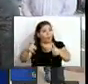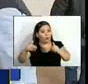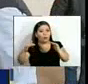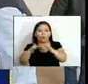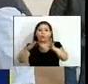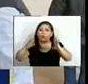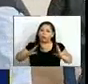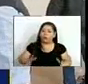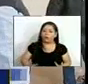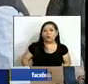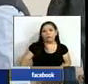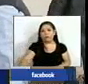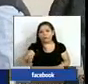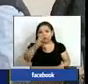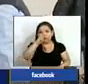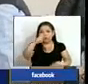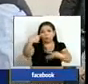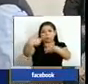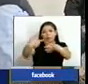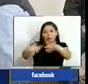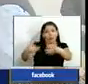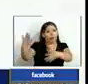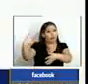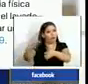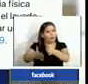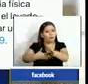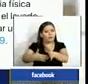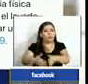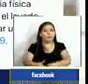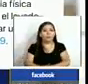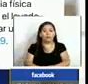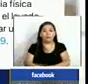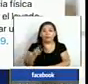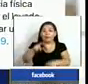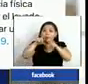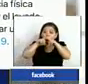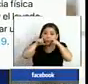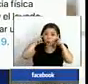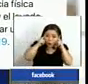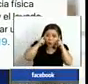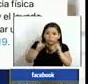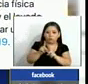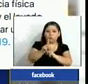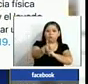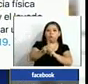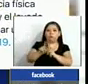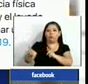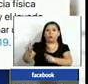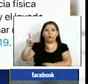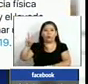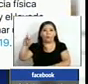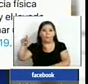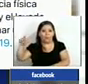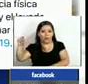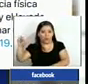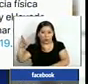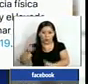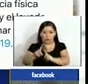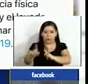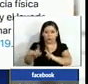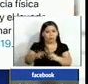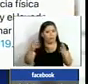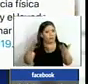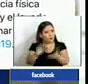aplicó muy estrictas medidas desde el principio de marzo. La utilización de tapabocas, una distancia física mínima de 2 metros con otras personas y el